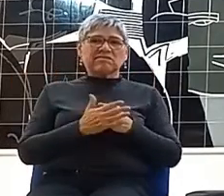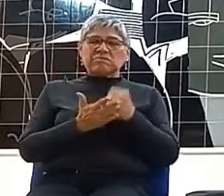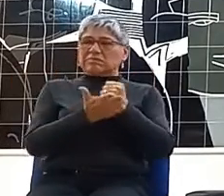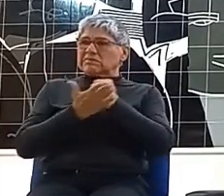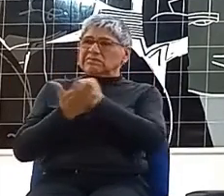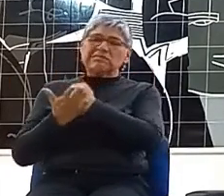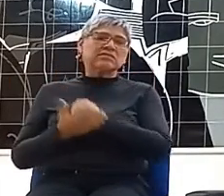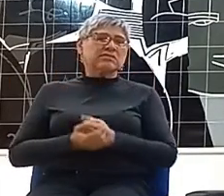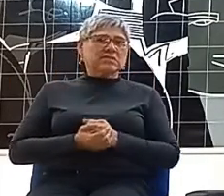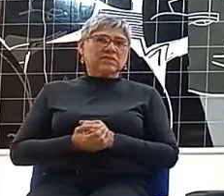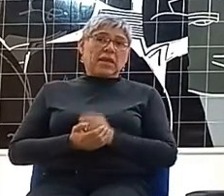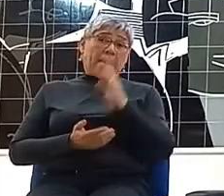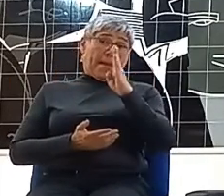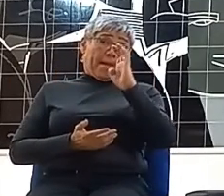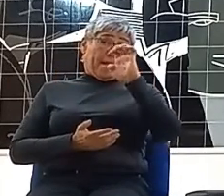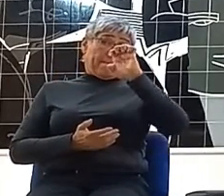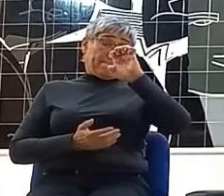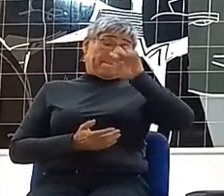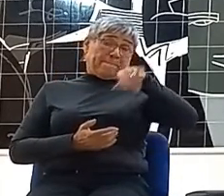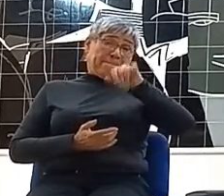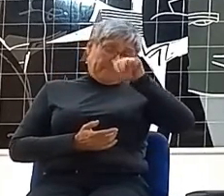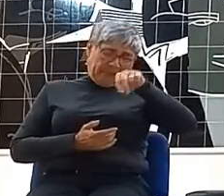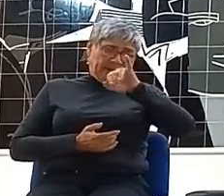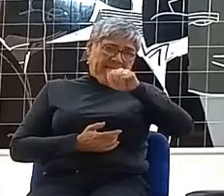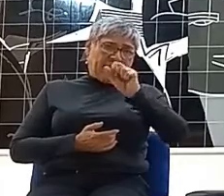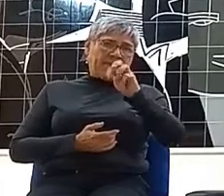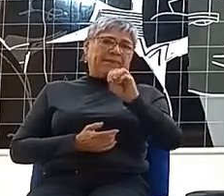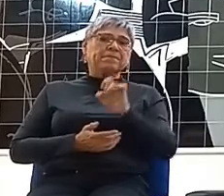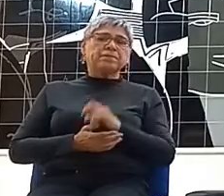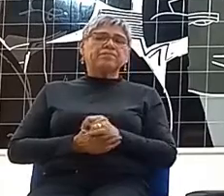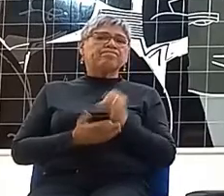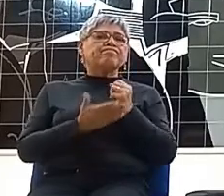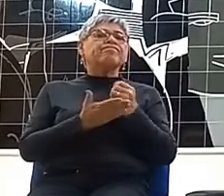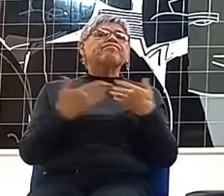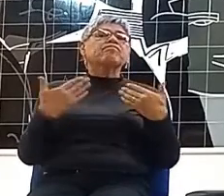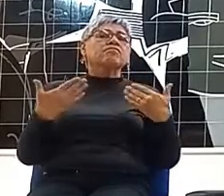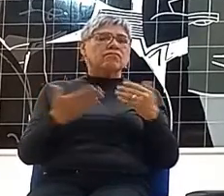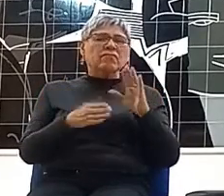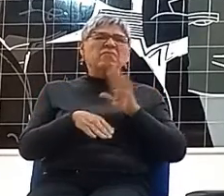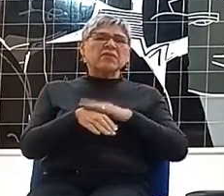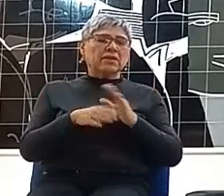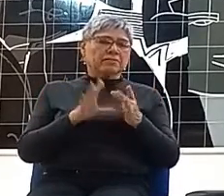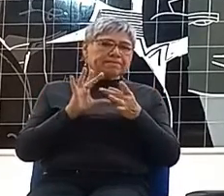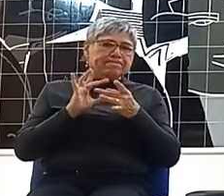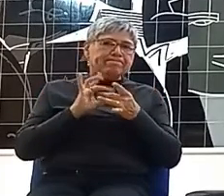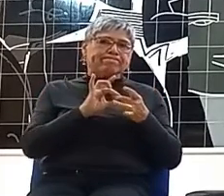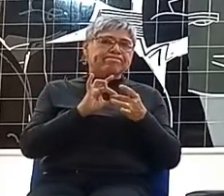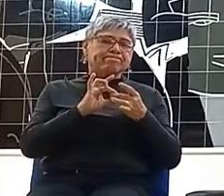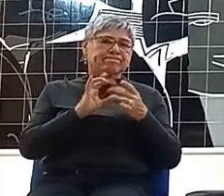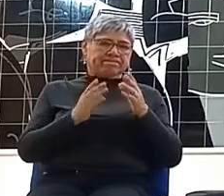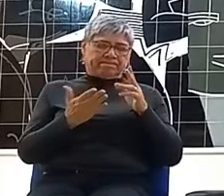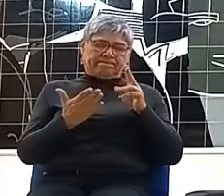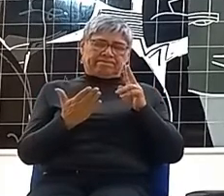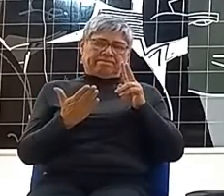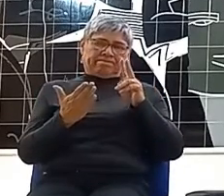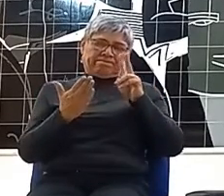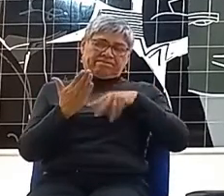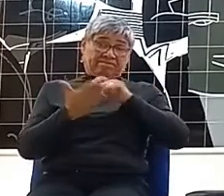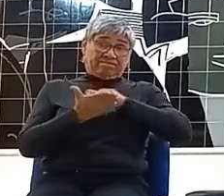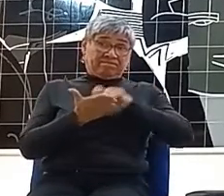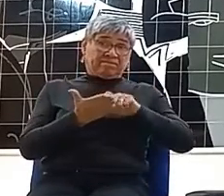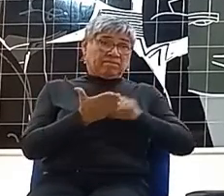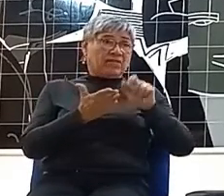Adorno y de Benjamin me sirvió para conectar esa sensibilidad literaria de estos